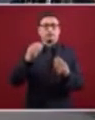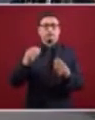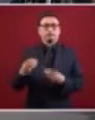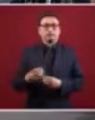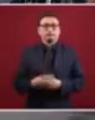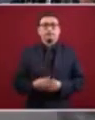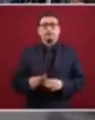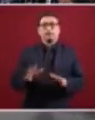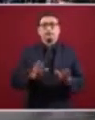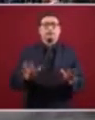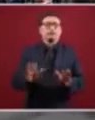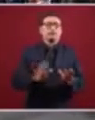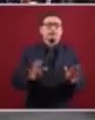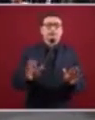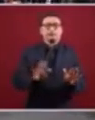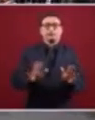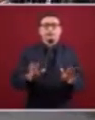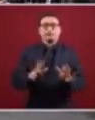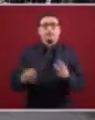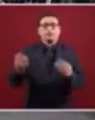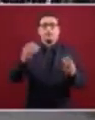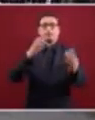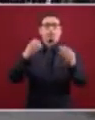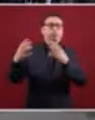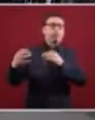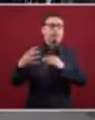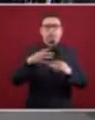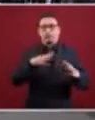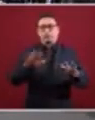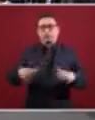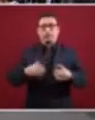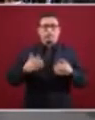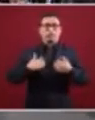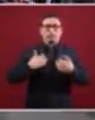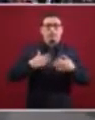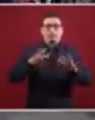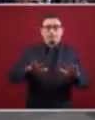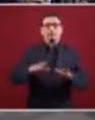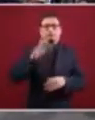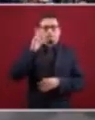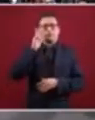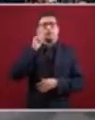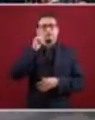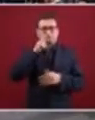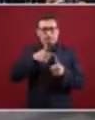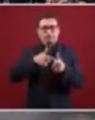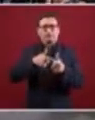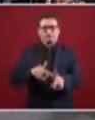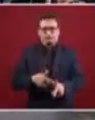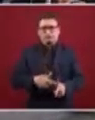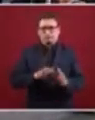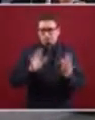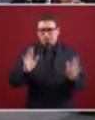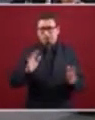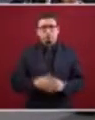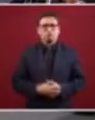Bueno, ya, es que están muy excitados, vamos mejor mañana a seguirle, si les